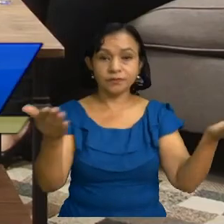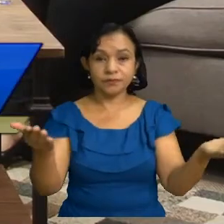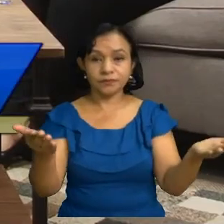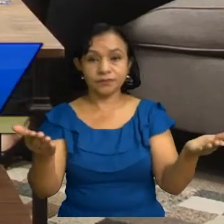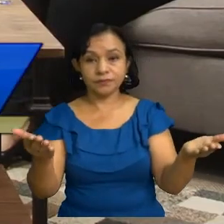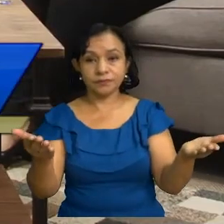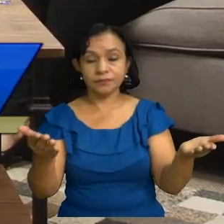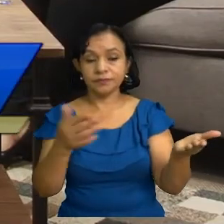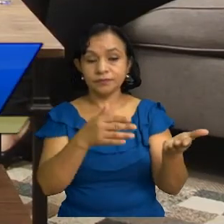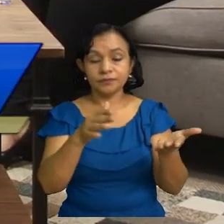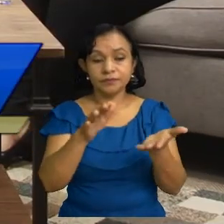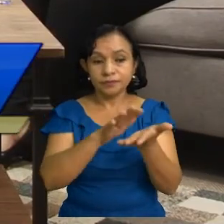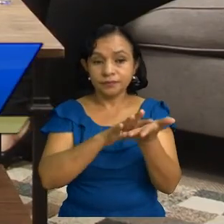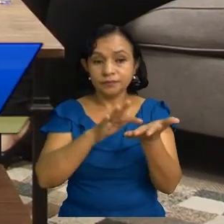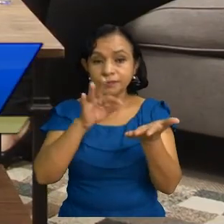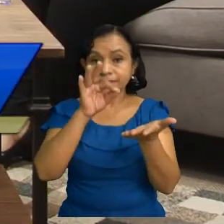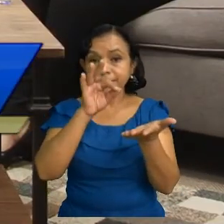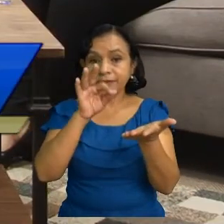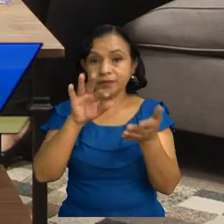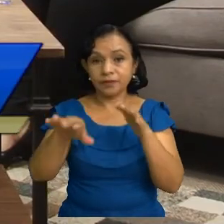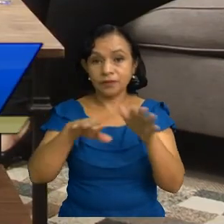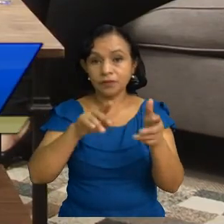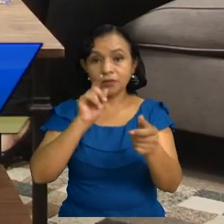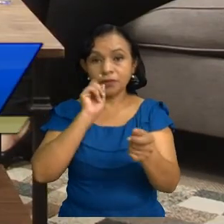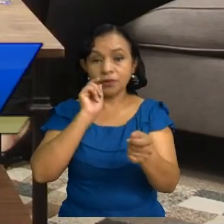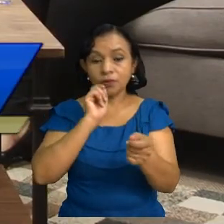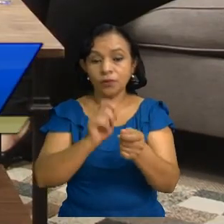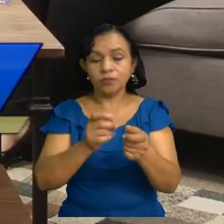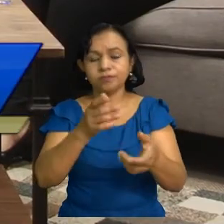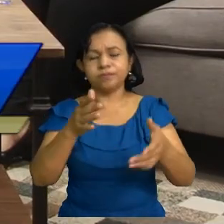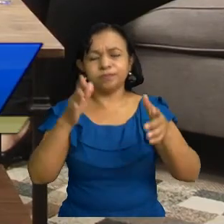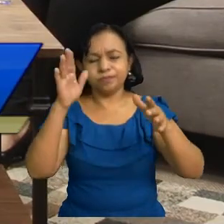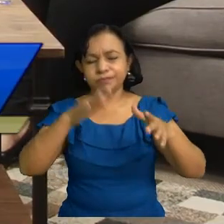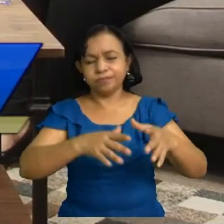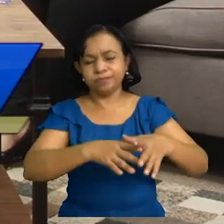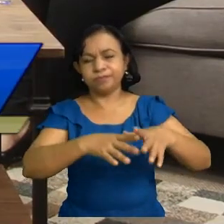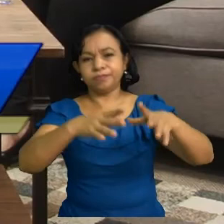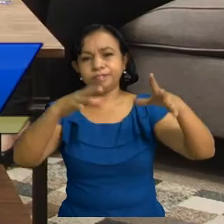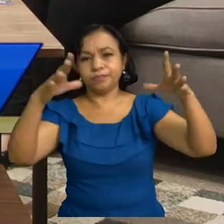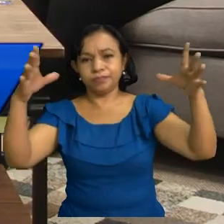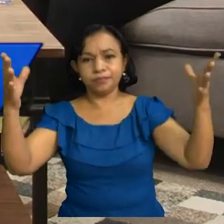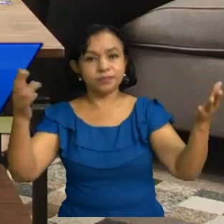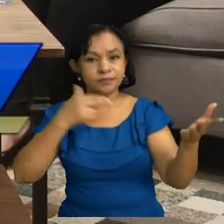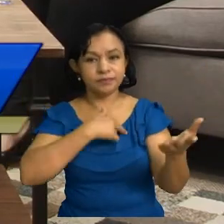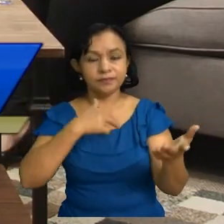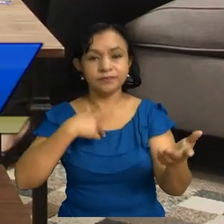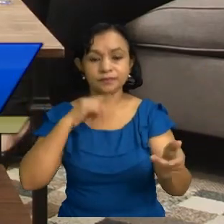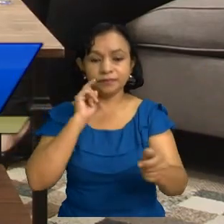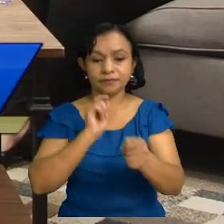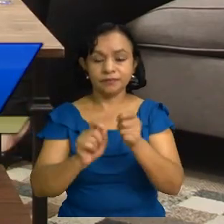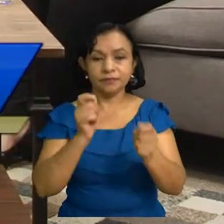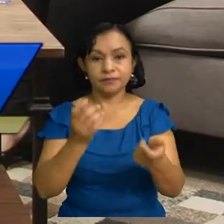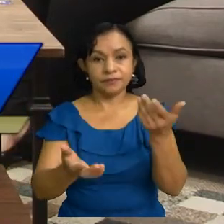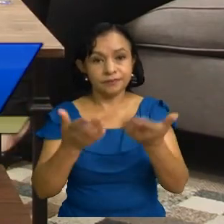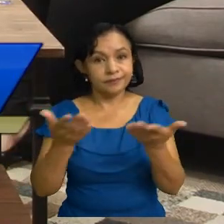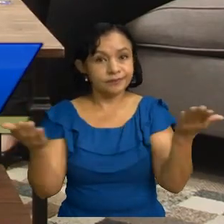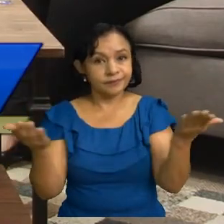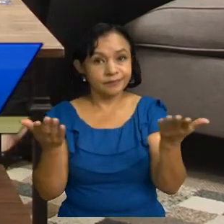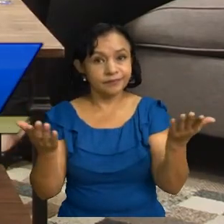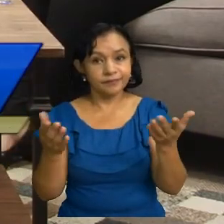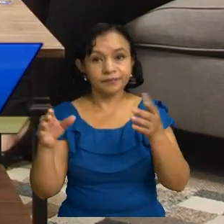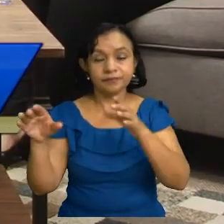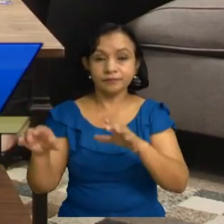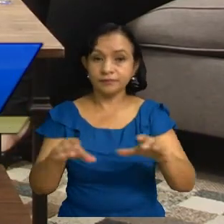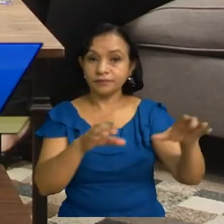produciendo miel ahí ya no va a ir a pegar el humo a dónde están las abejas y que también ocasiona un incendio entonces son